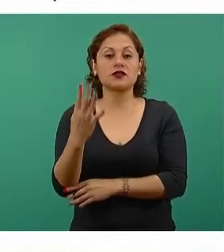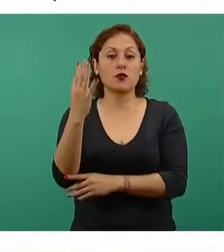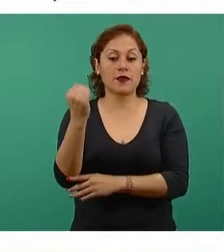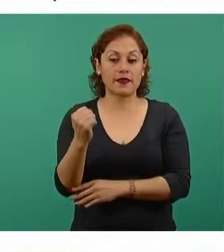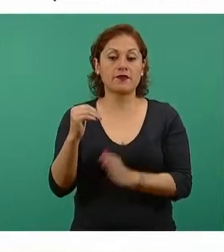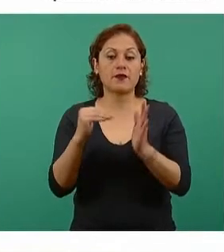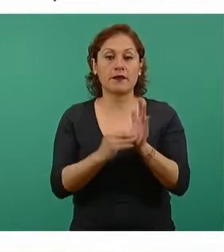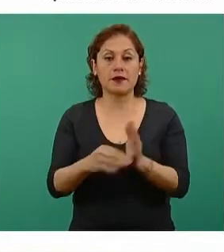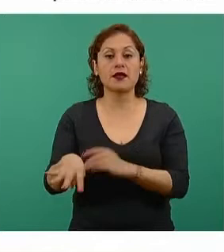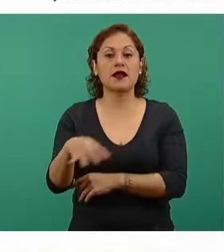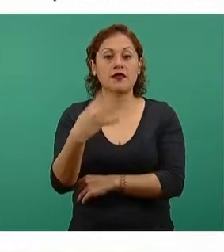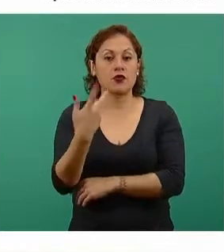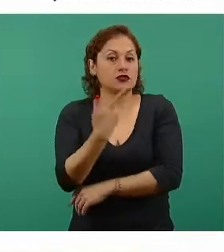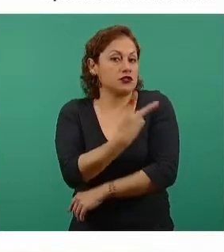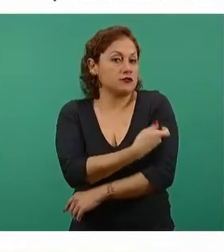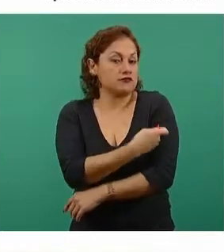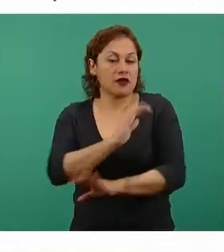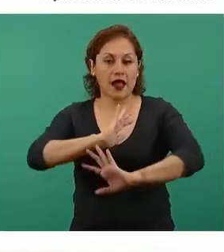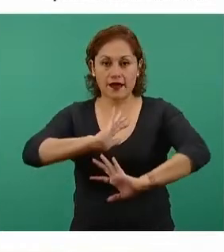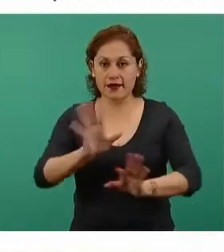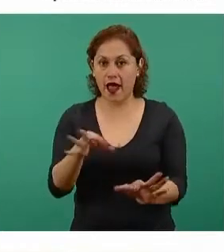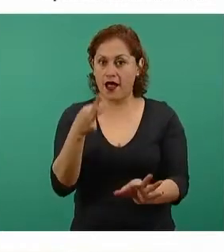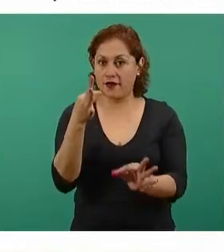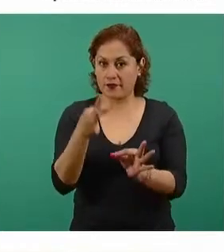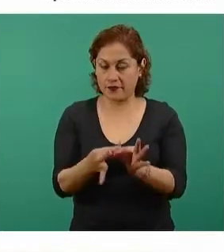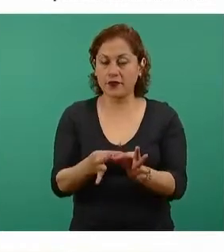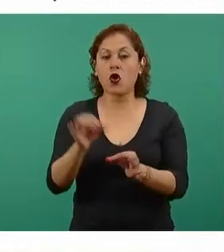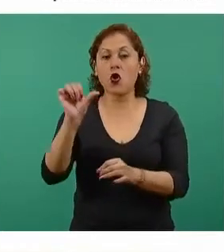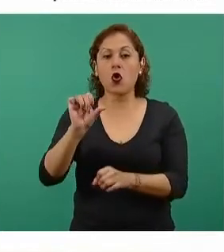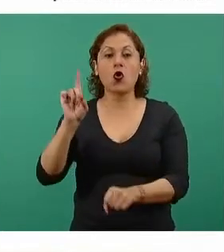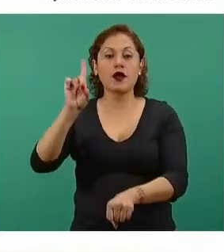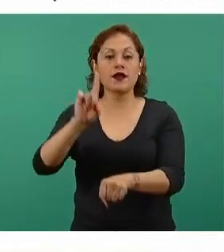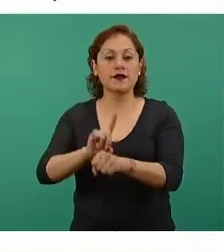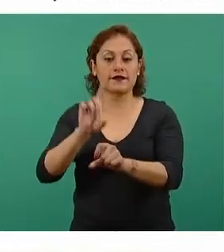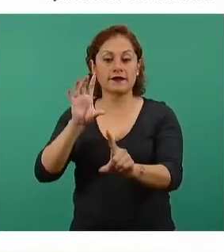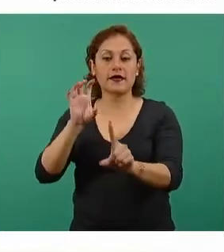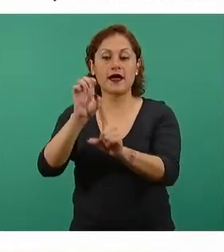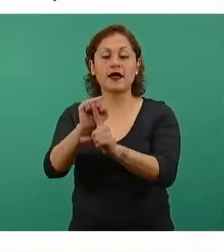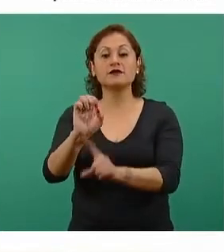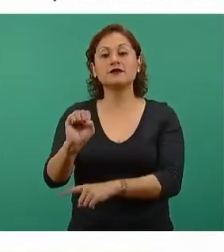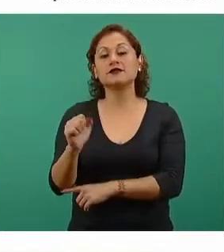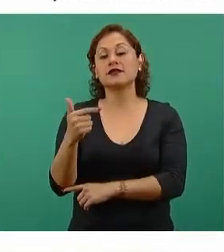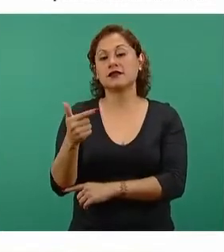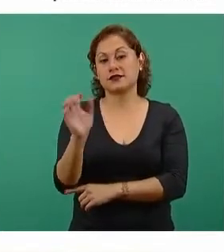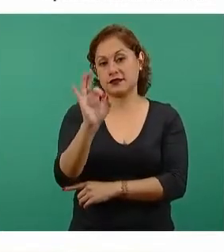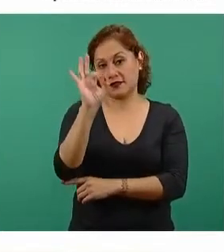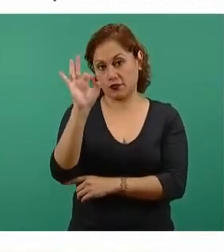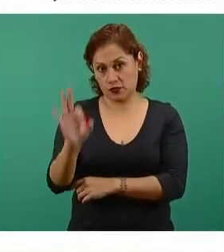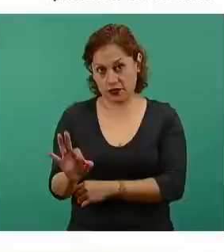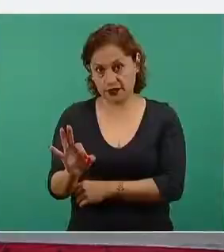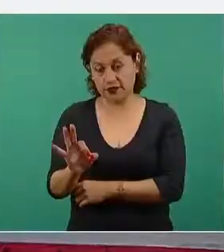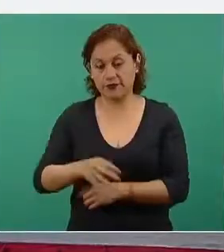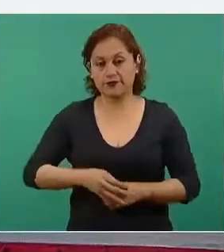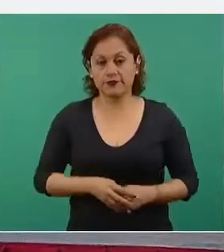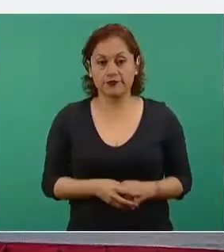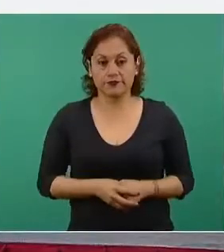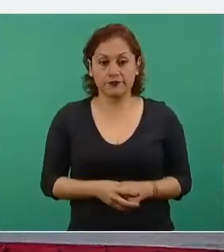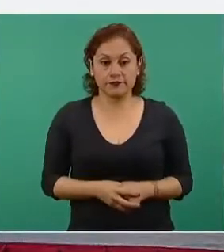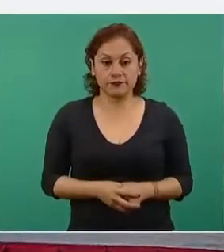5,459,014 dosis aplicadas, teniendo al día de hoy un avance porcentual de 67%.